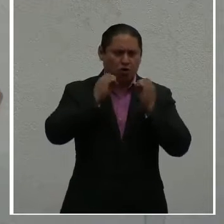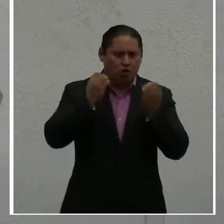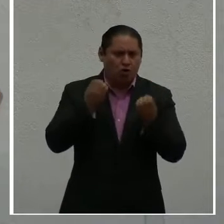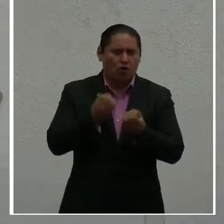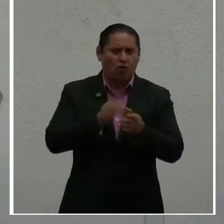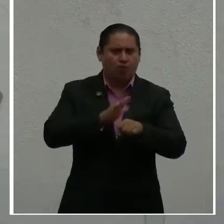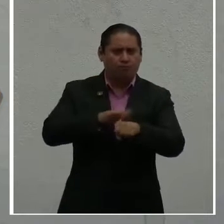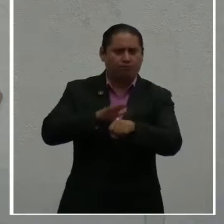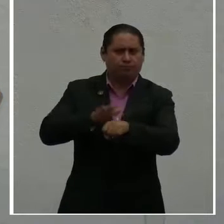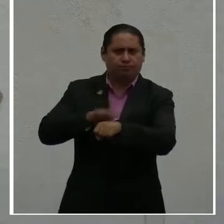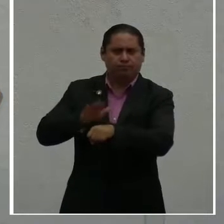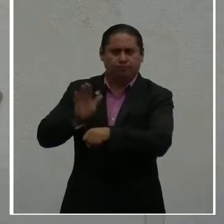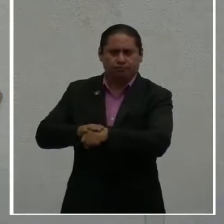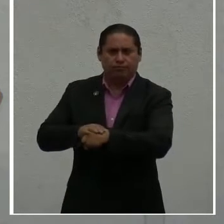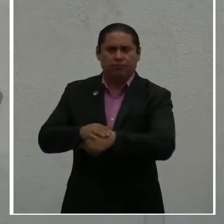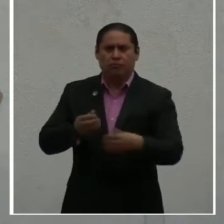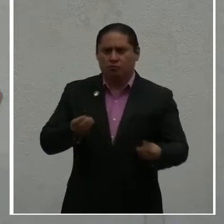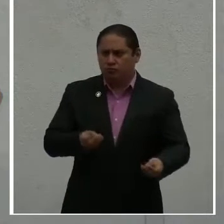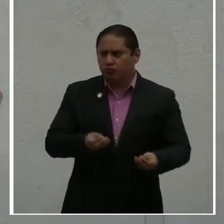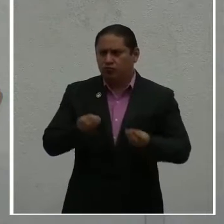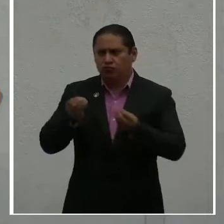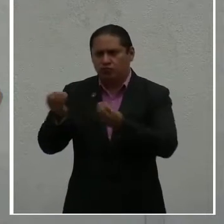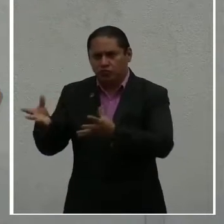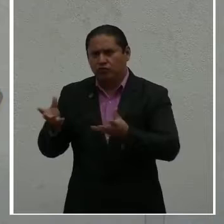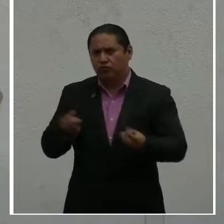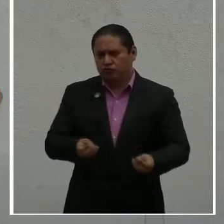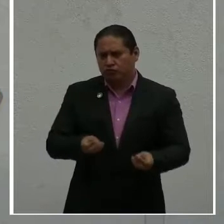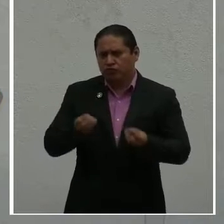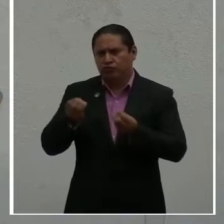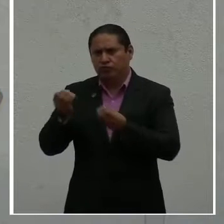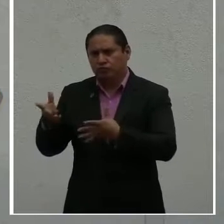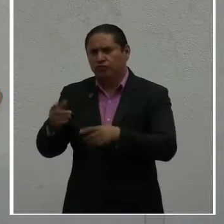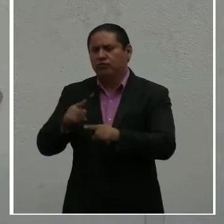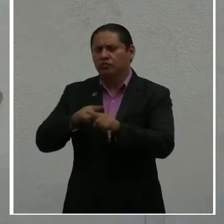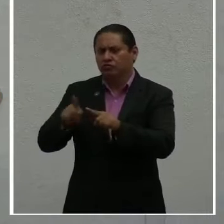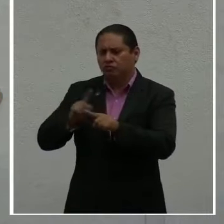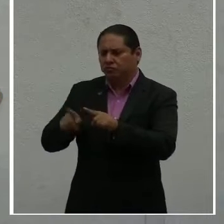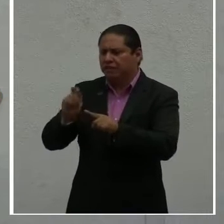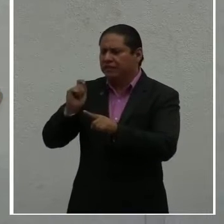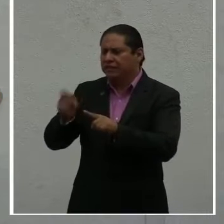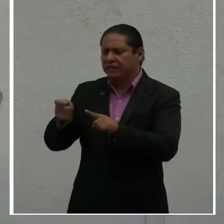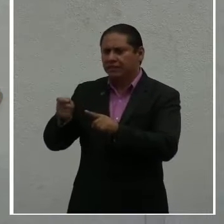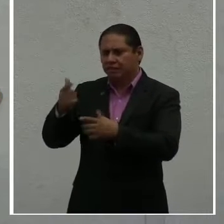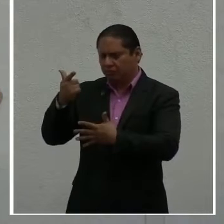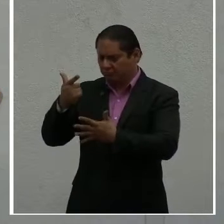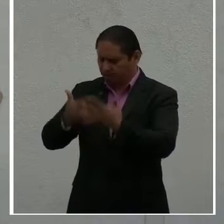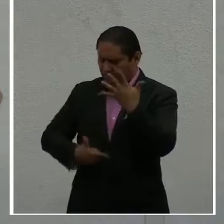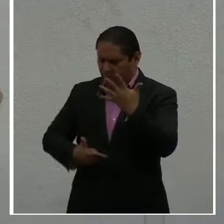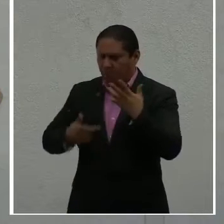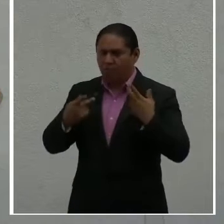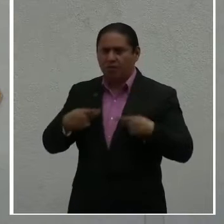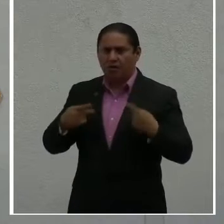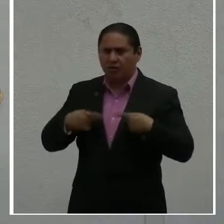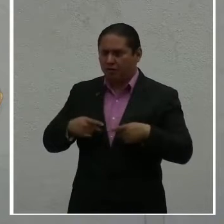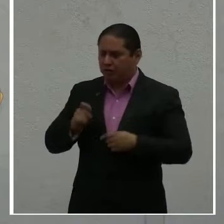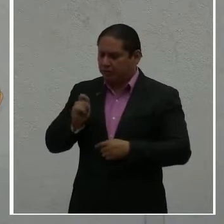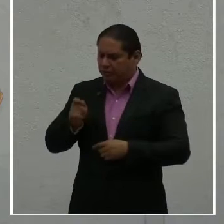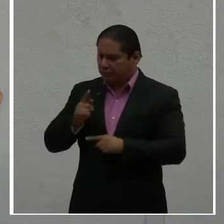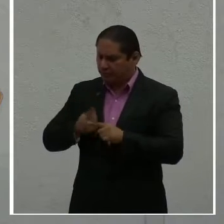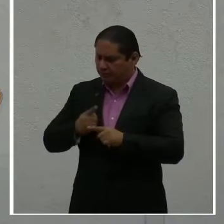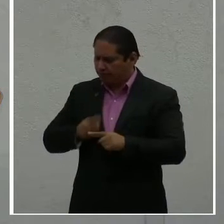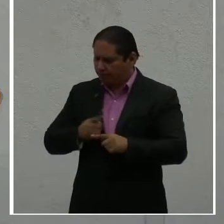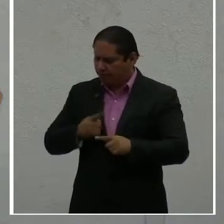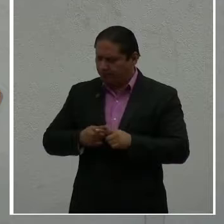convocadas nos hicieron llegar sus diferentes propuestas, todas ellas de personalidades